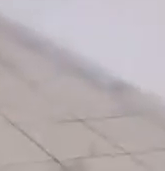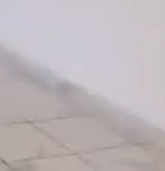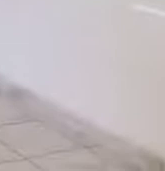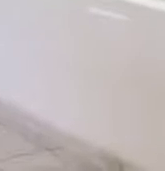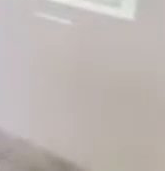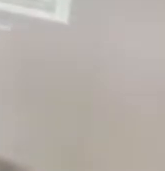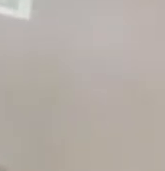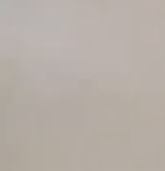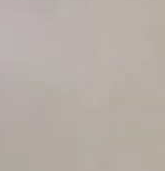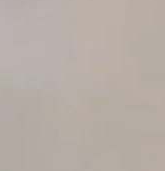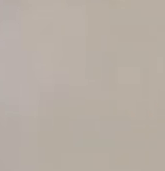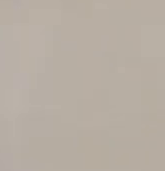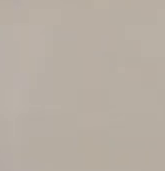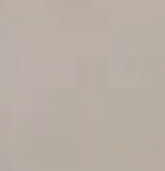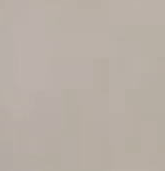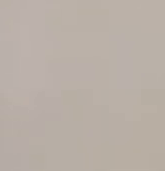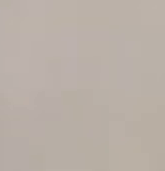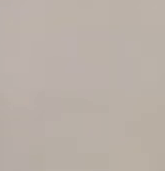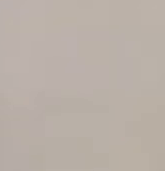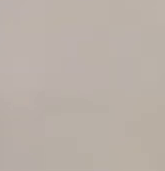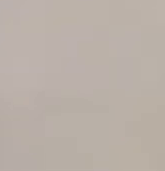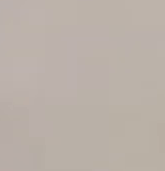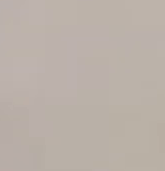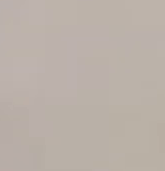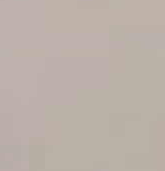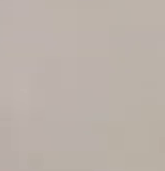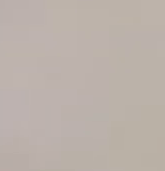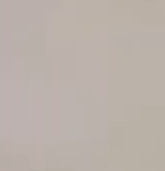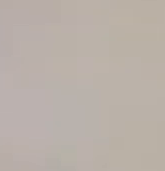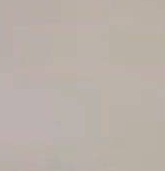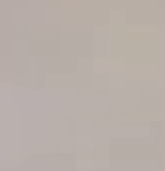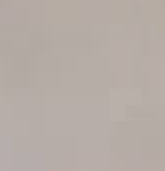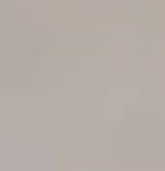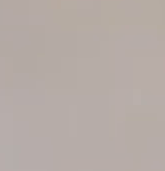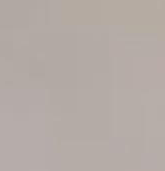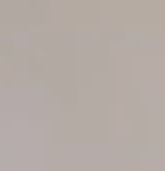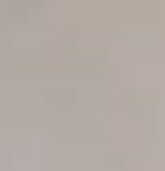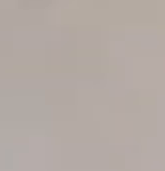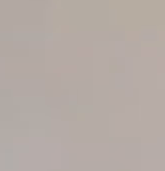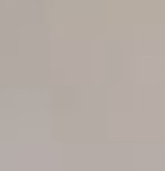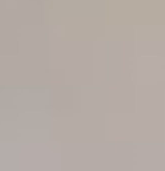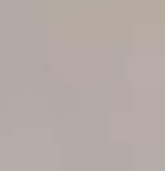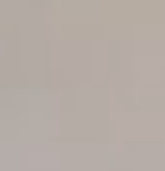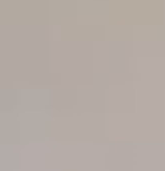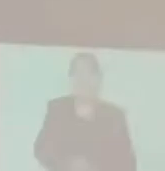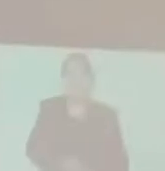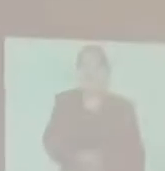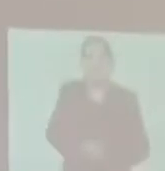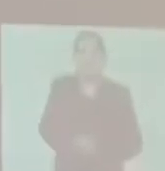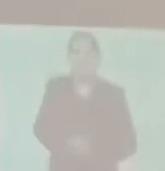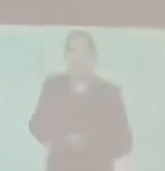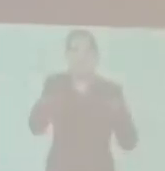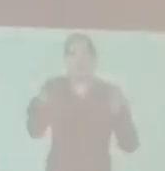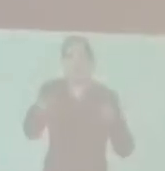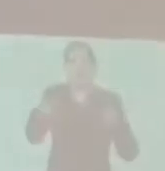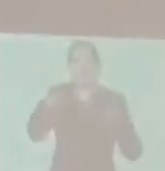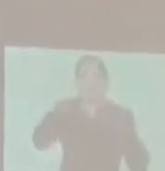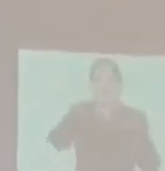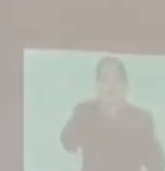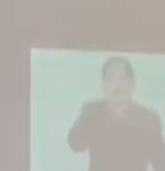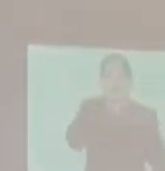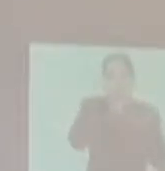el 2022 el ingreso del gobierno se recupera gracias a la confianza y el apoyo de la ciudadanía.